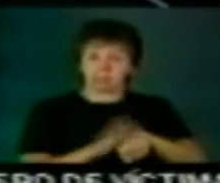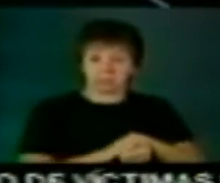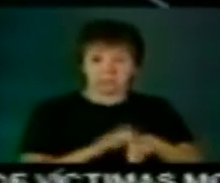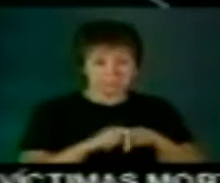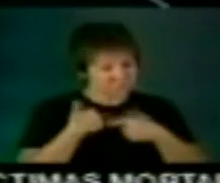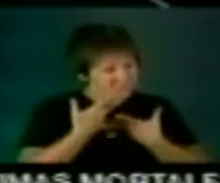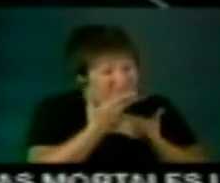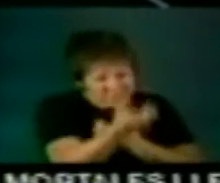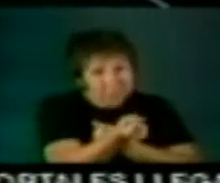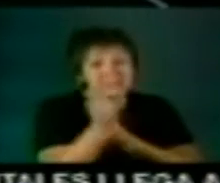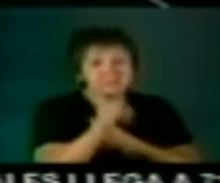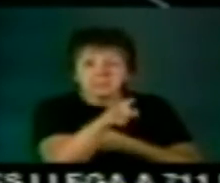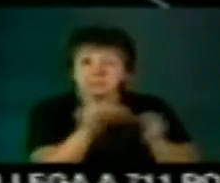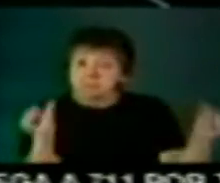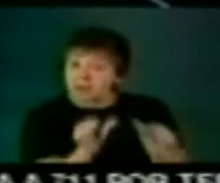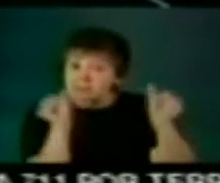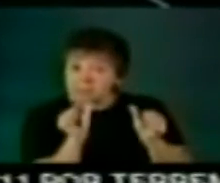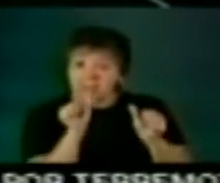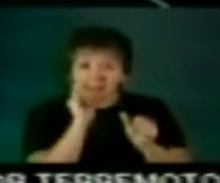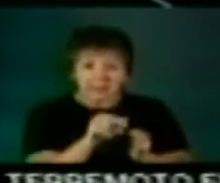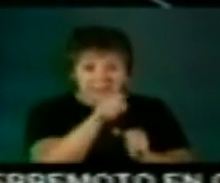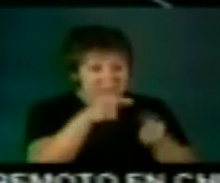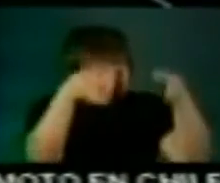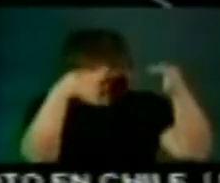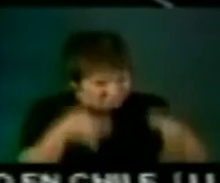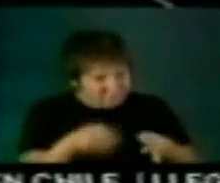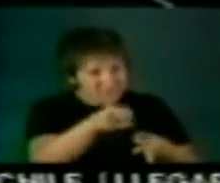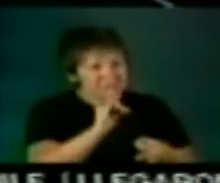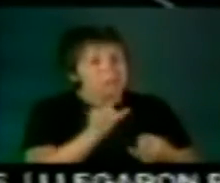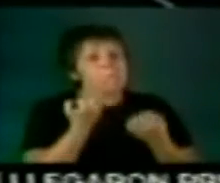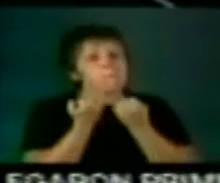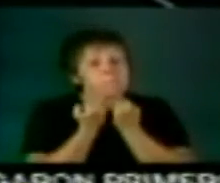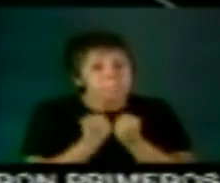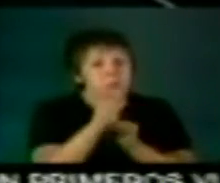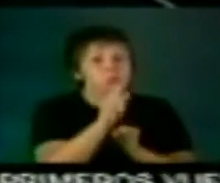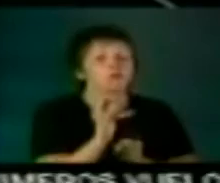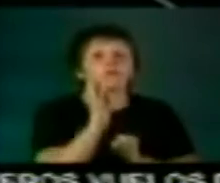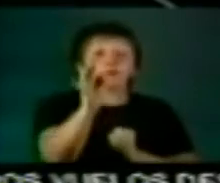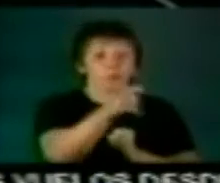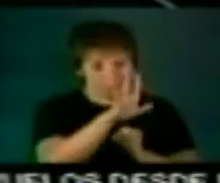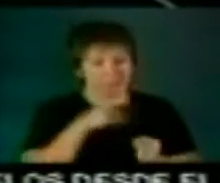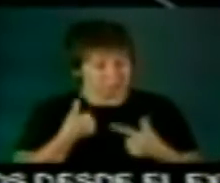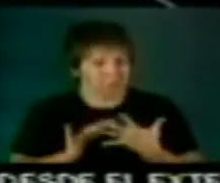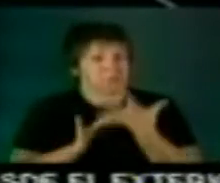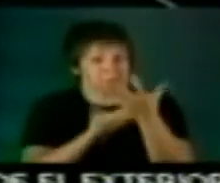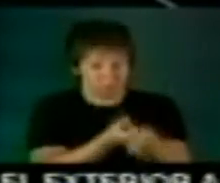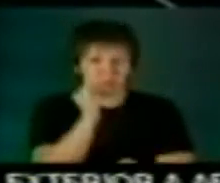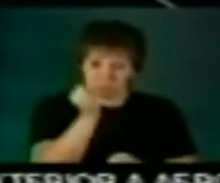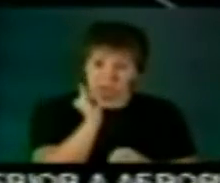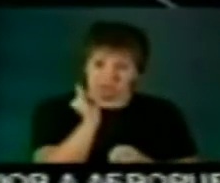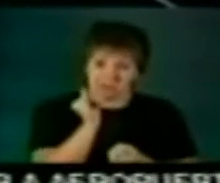apoyando solo aquellas actividades que una vez maduras tengan verdadera chance de subsistir por sí mismas.